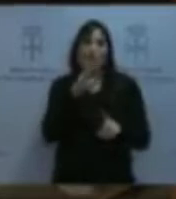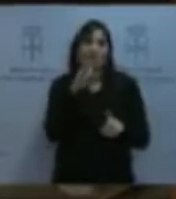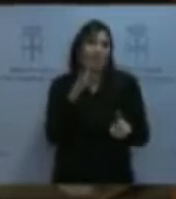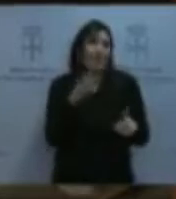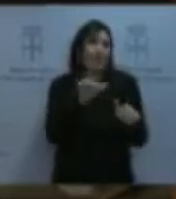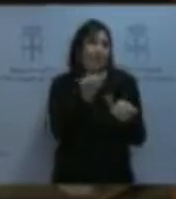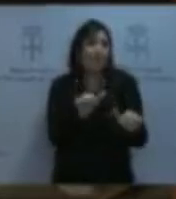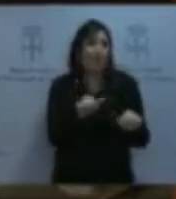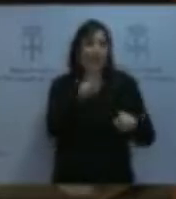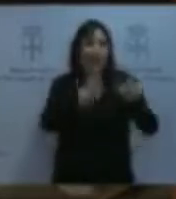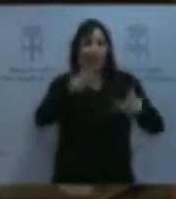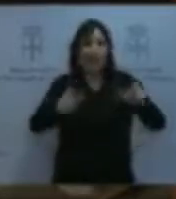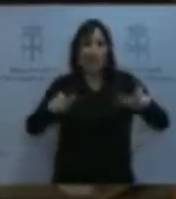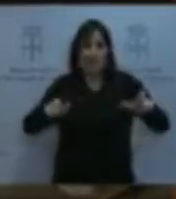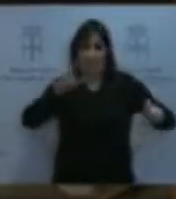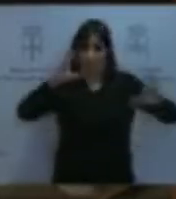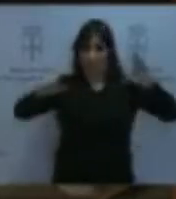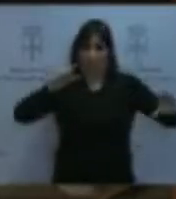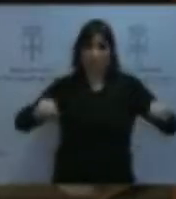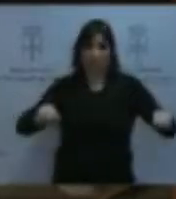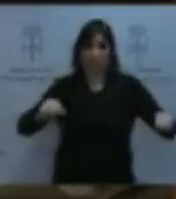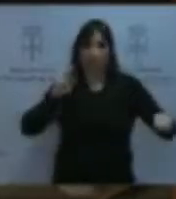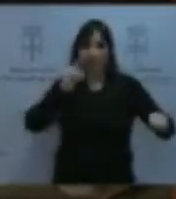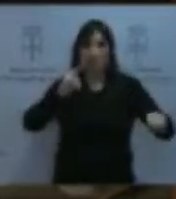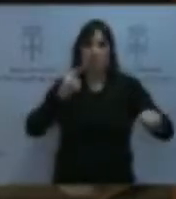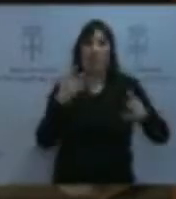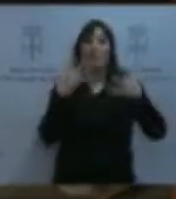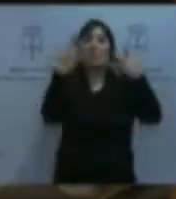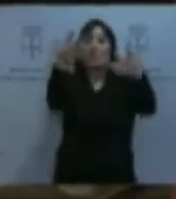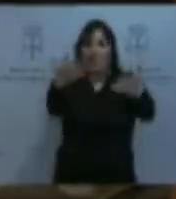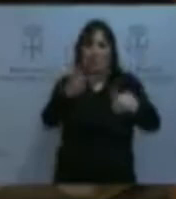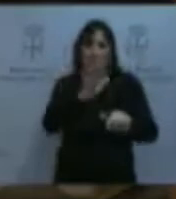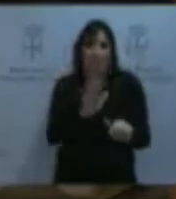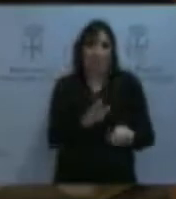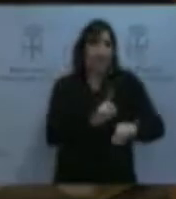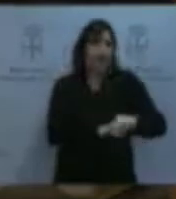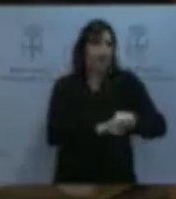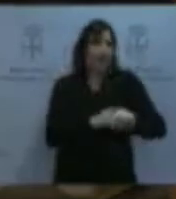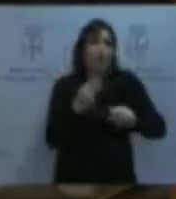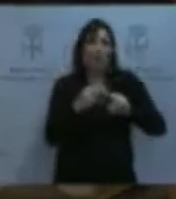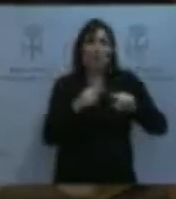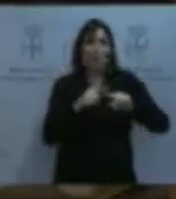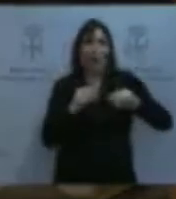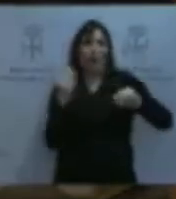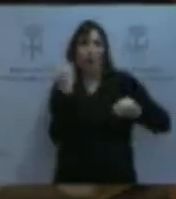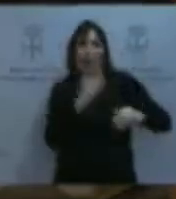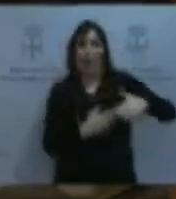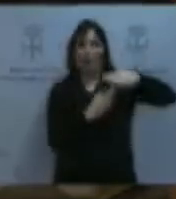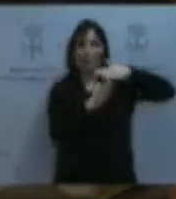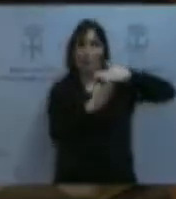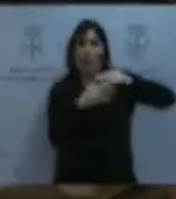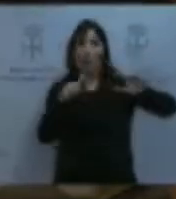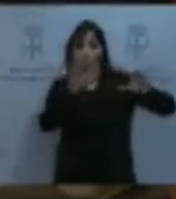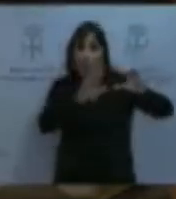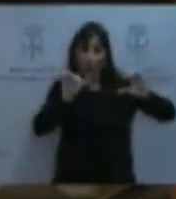hace mirar a 10 años vista como si el tiempo político se hubiese congelado, y al área central como una cosa que no se mueve, por la que hay que esperar durante mucho tiempo. Porque